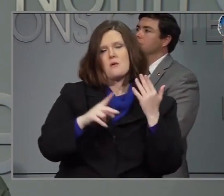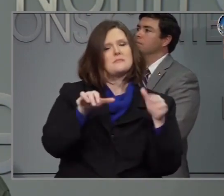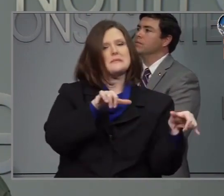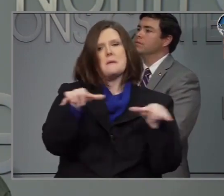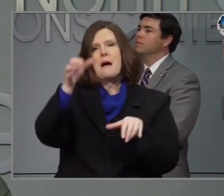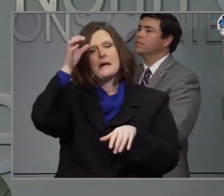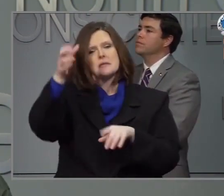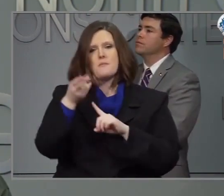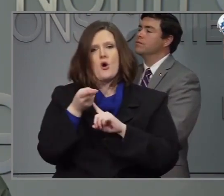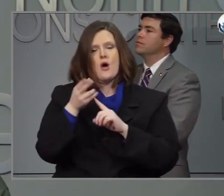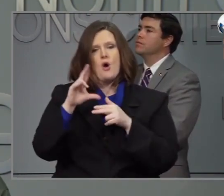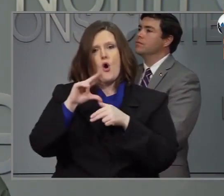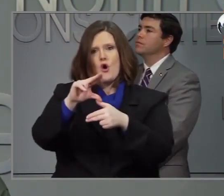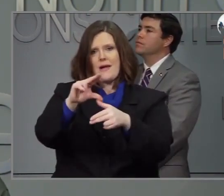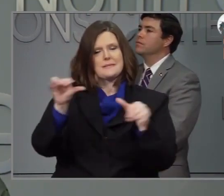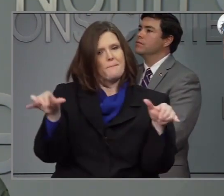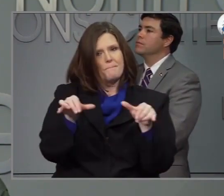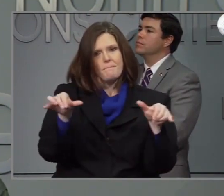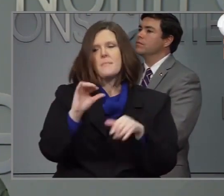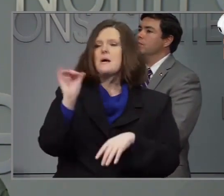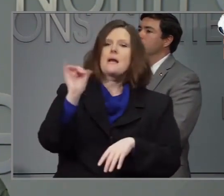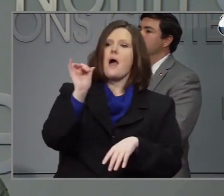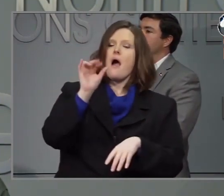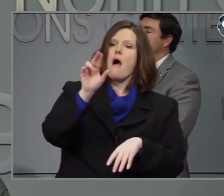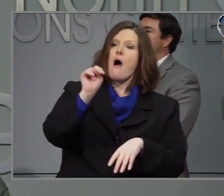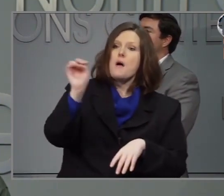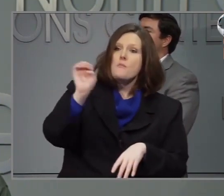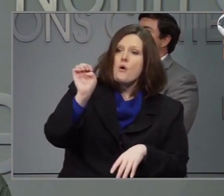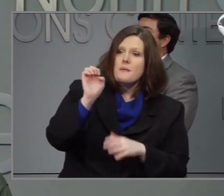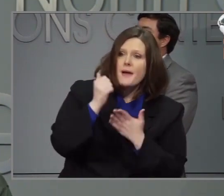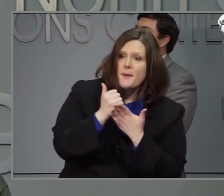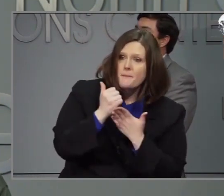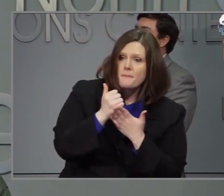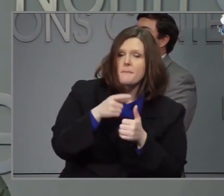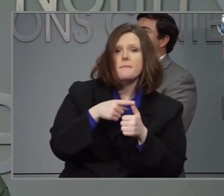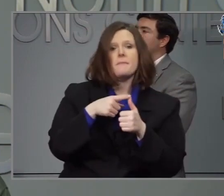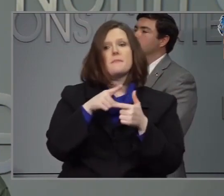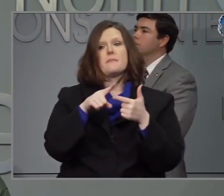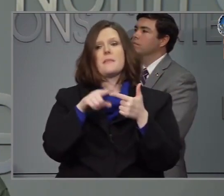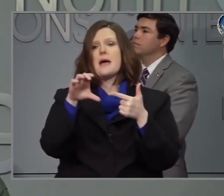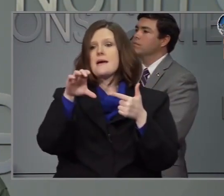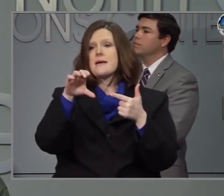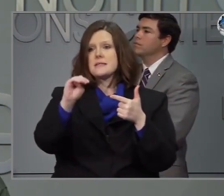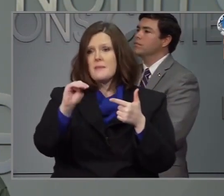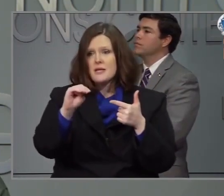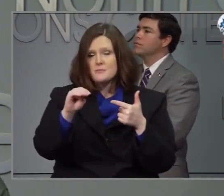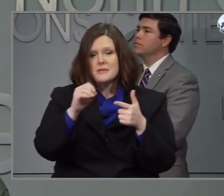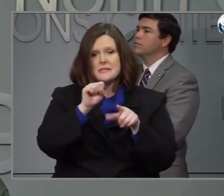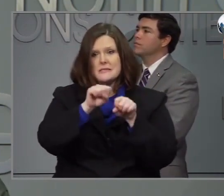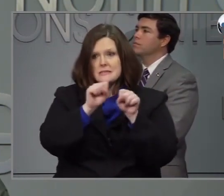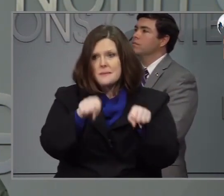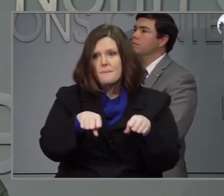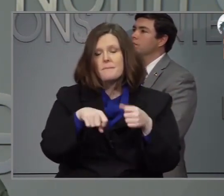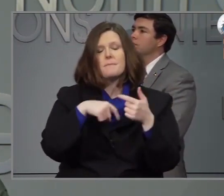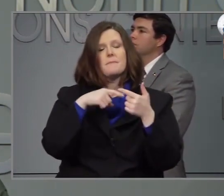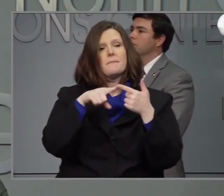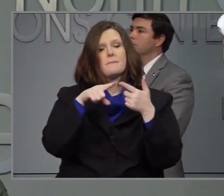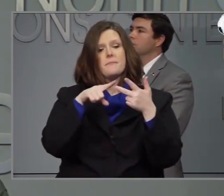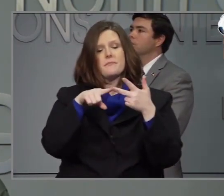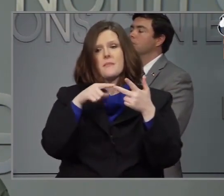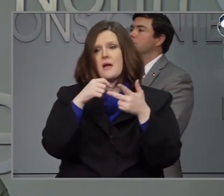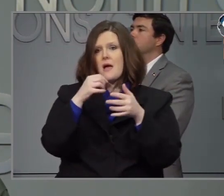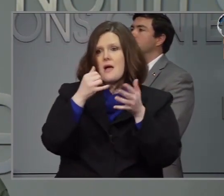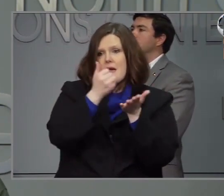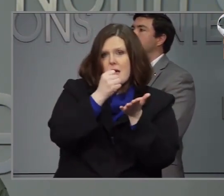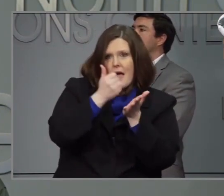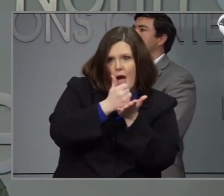se activarán los mismos como el de huracanes asistencia en caso de desastre en